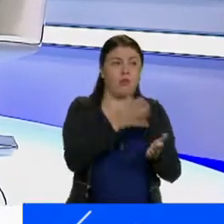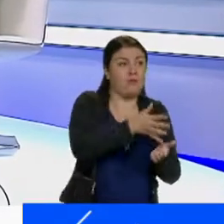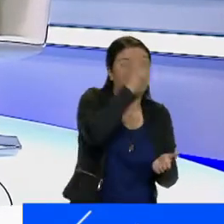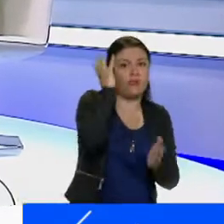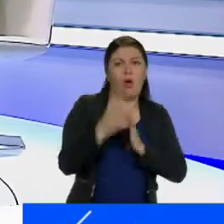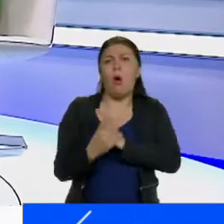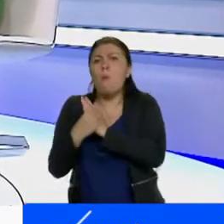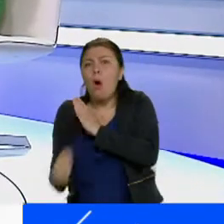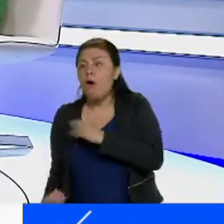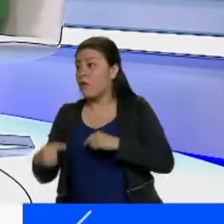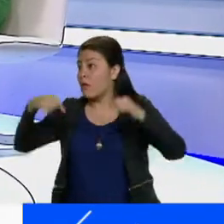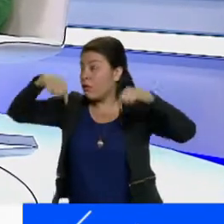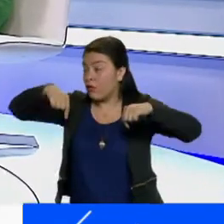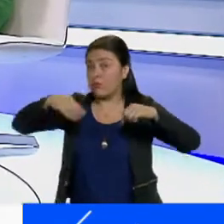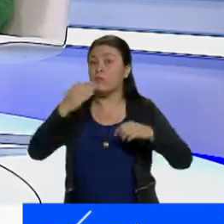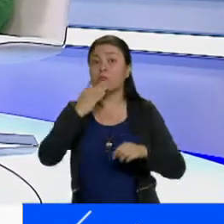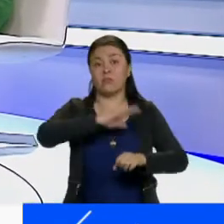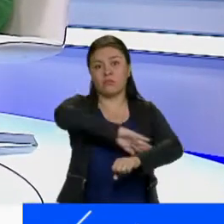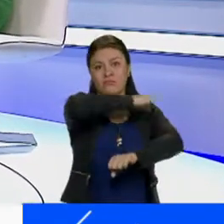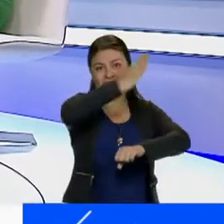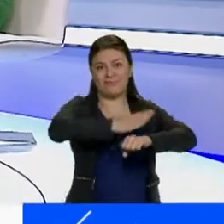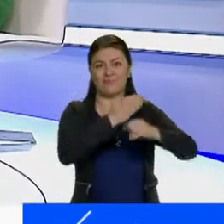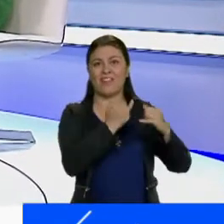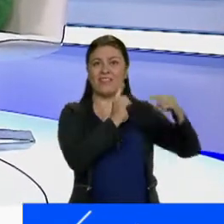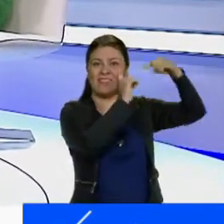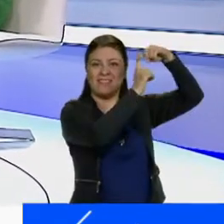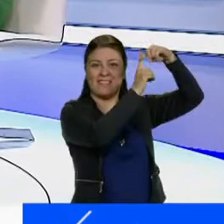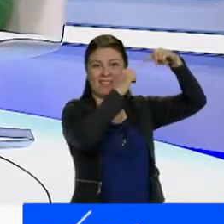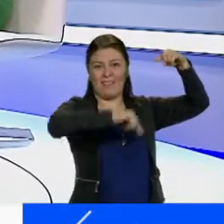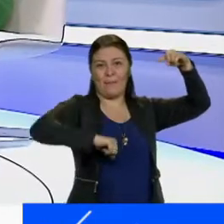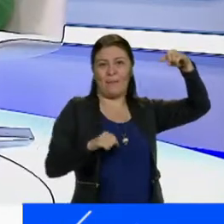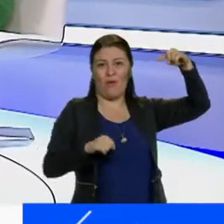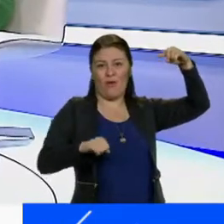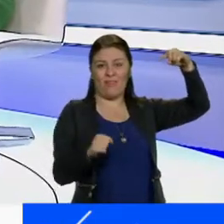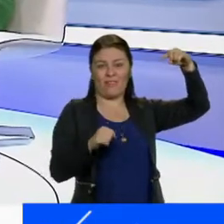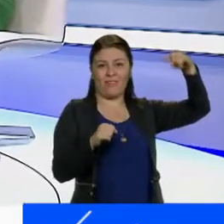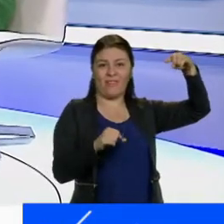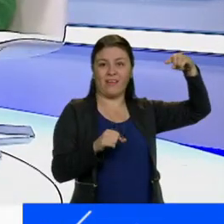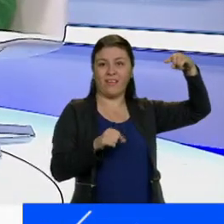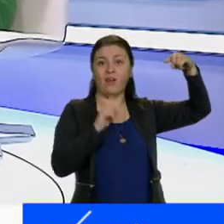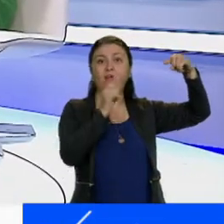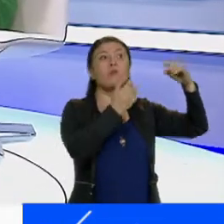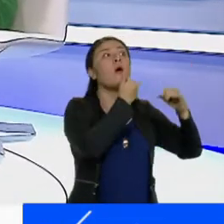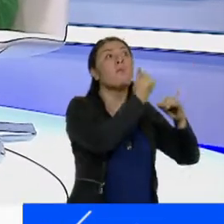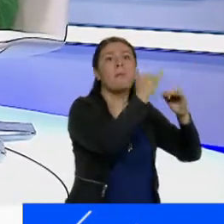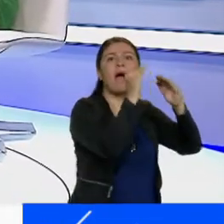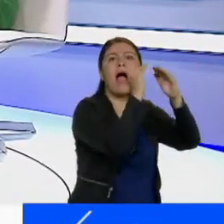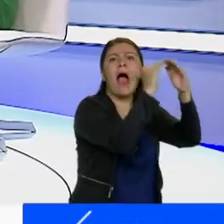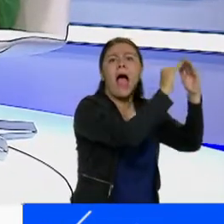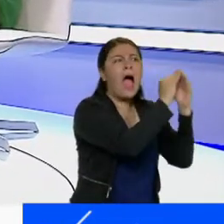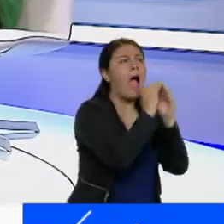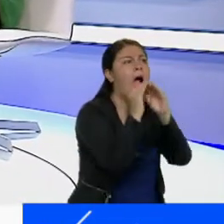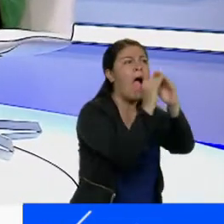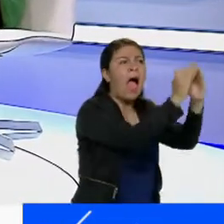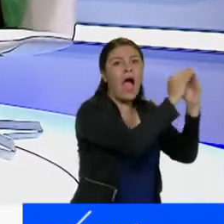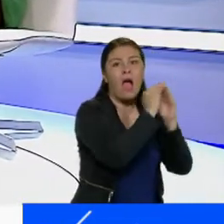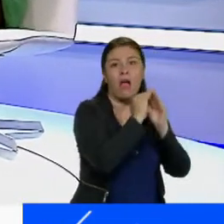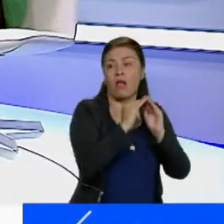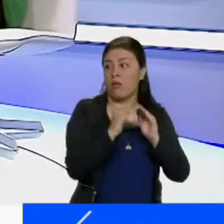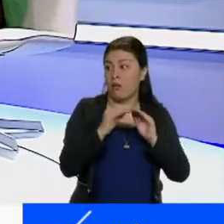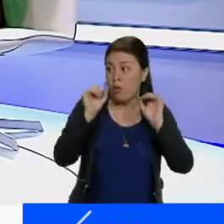en los cerros orientales de Bogotá? O sea, hemos urbanizado los cerros, no sé si esa tragedia